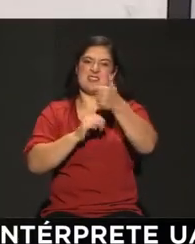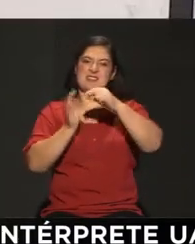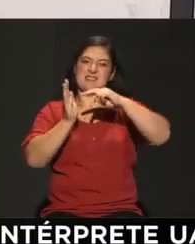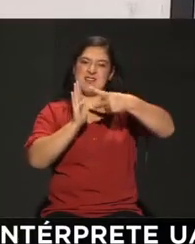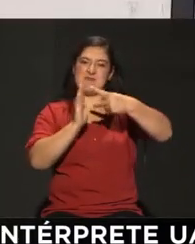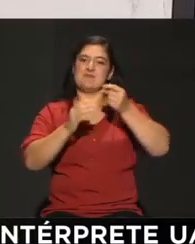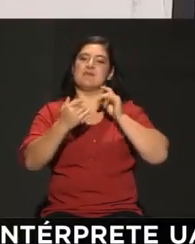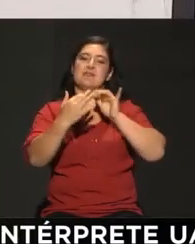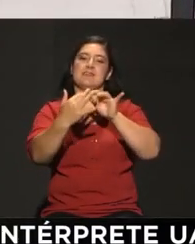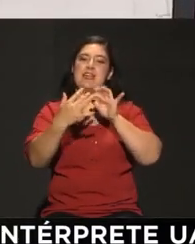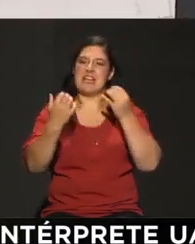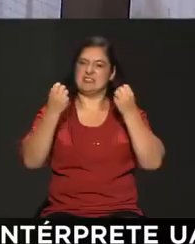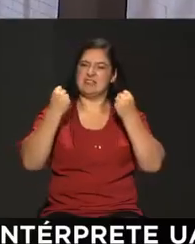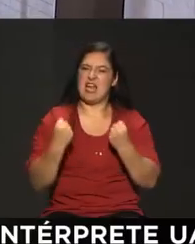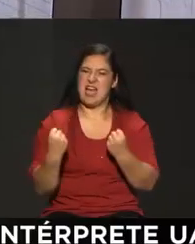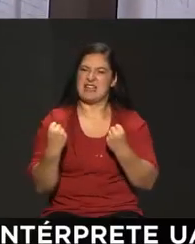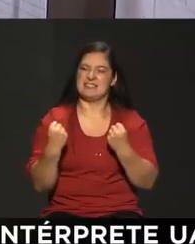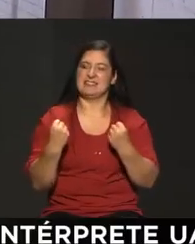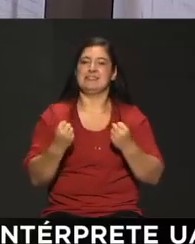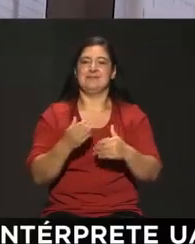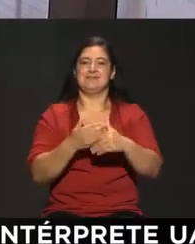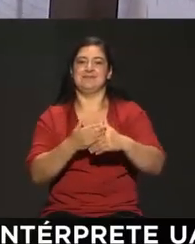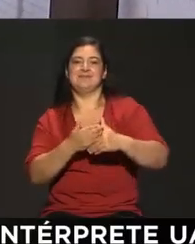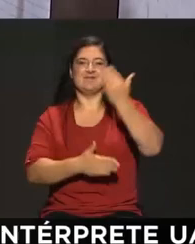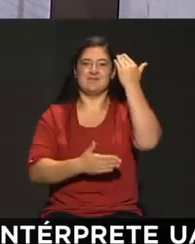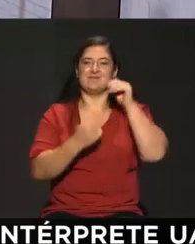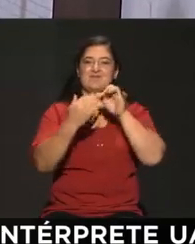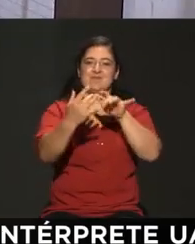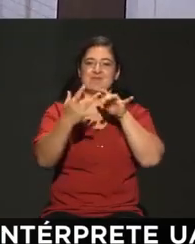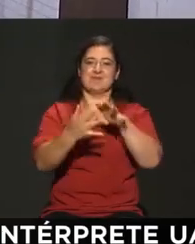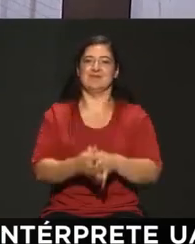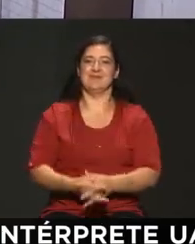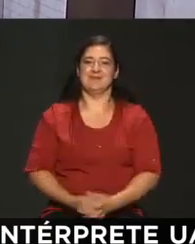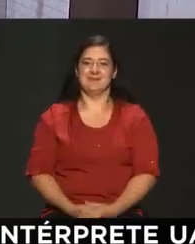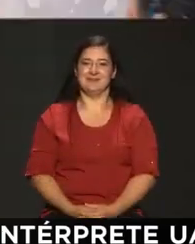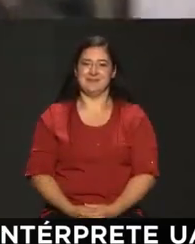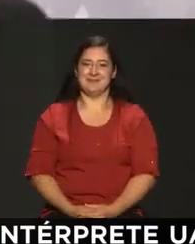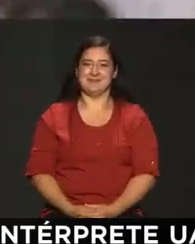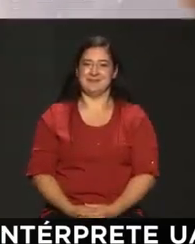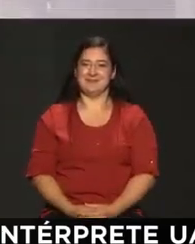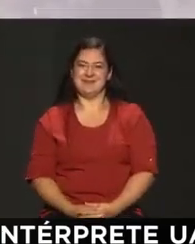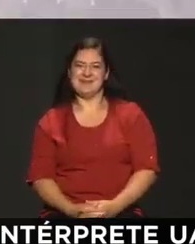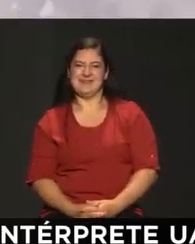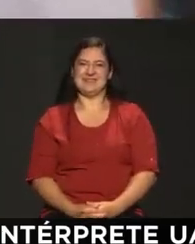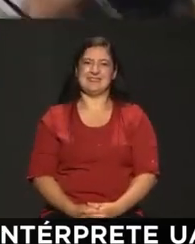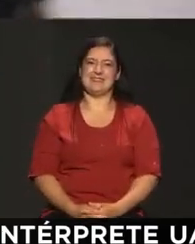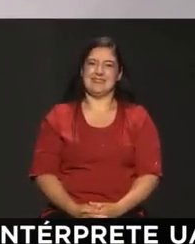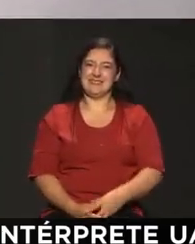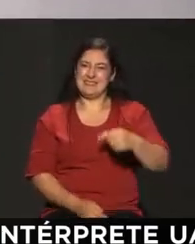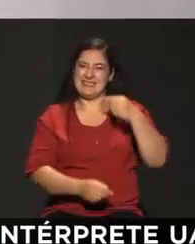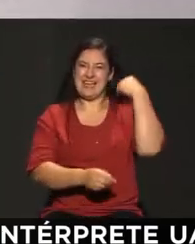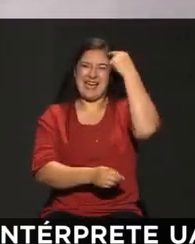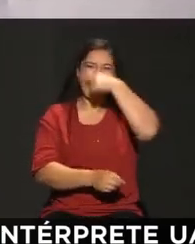combate. En guardia. ¡Ah! Y combate. Eso es. Muy bien, abajo. Defiende tu